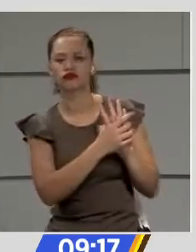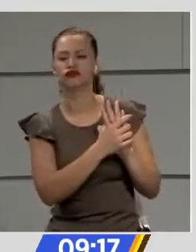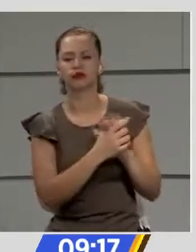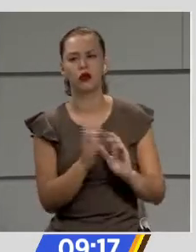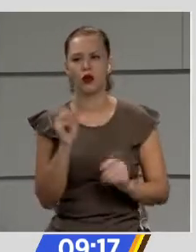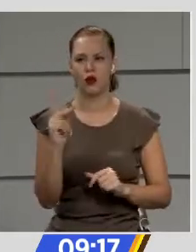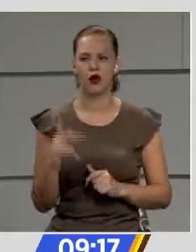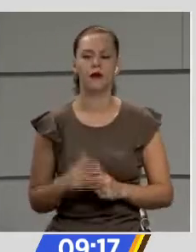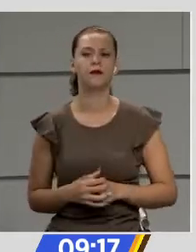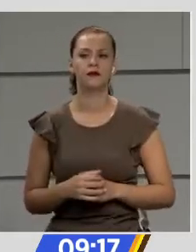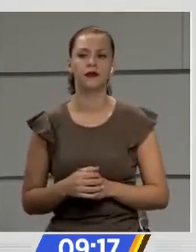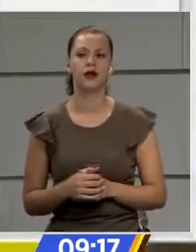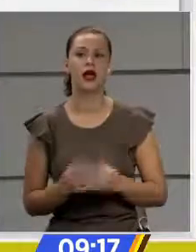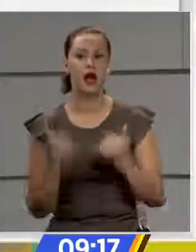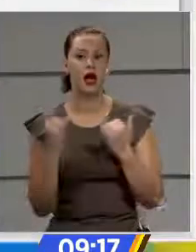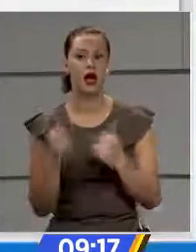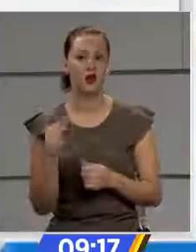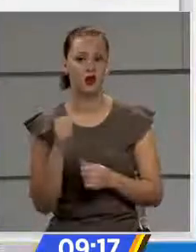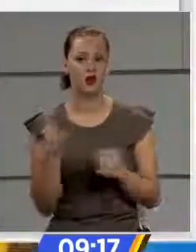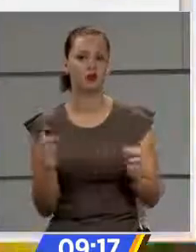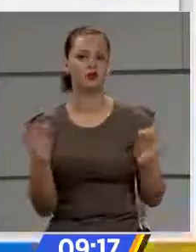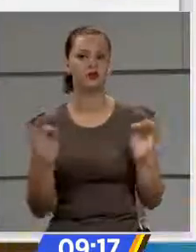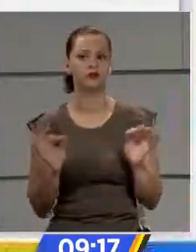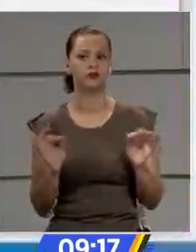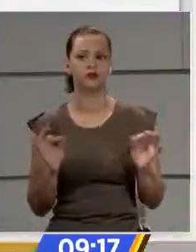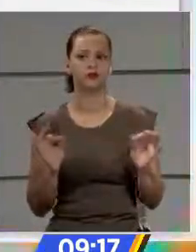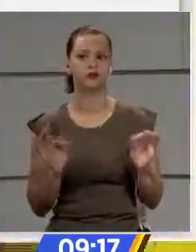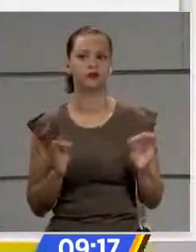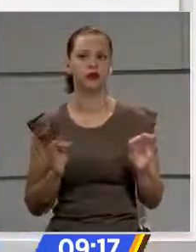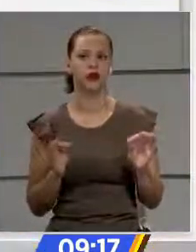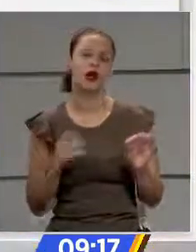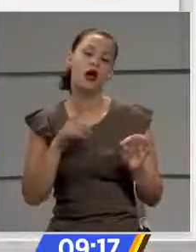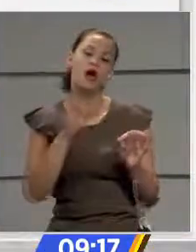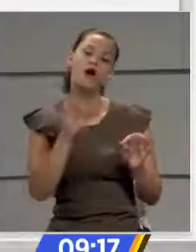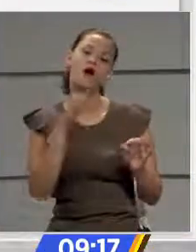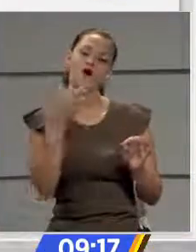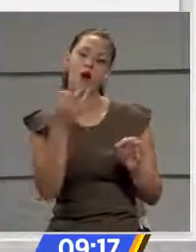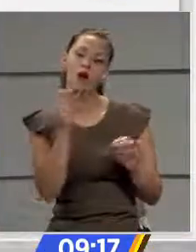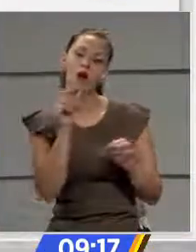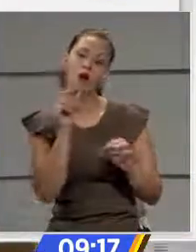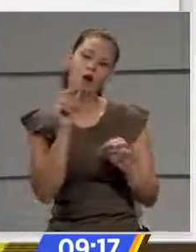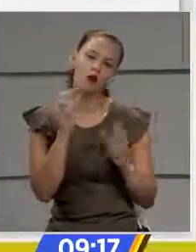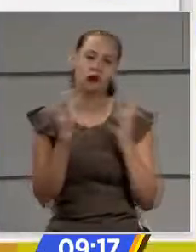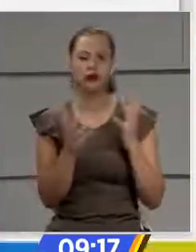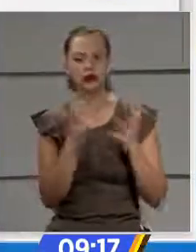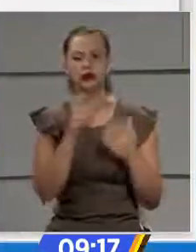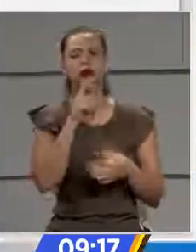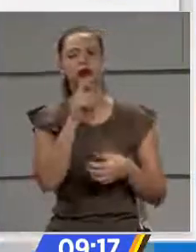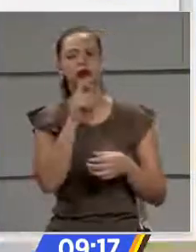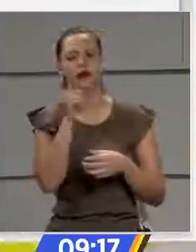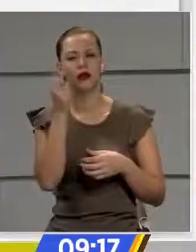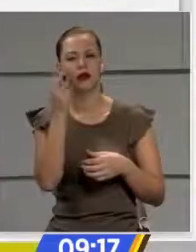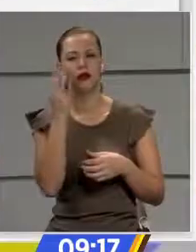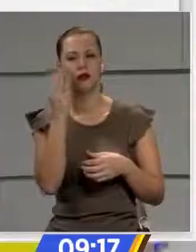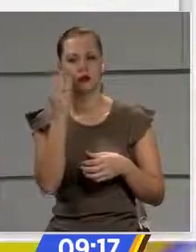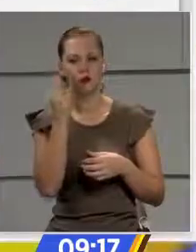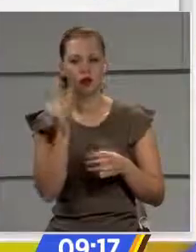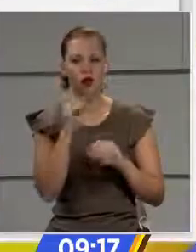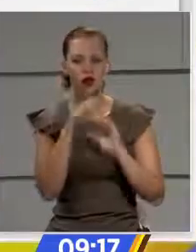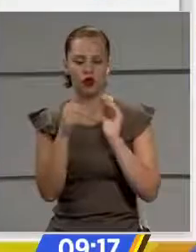bien. Vamos con este. Que la forma es un poquito, ¿verdad? Difícil de comprender porque